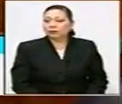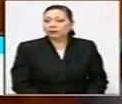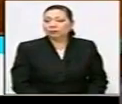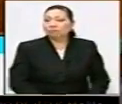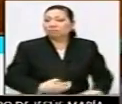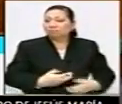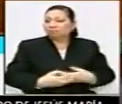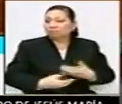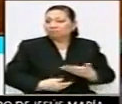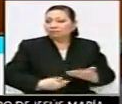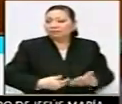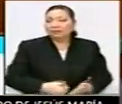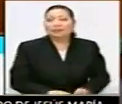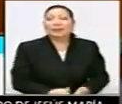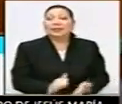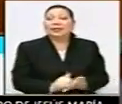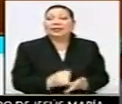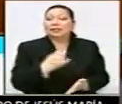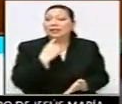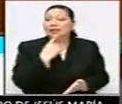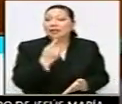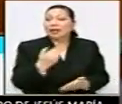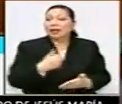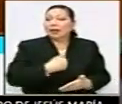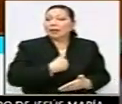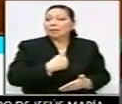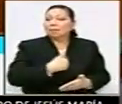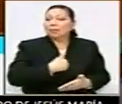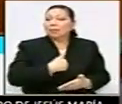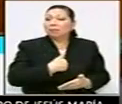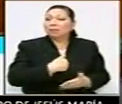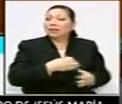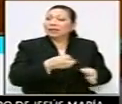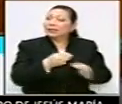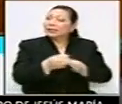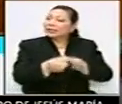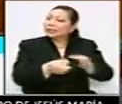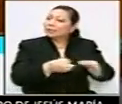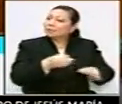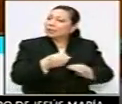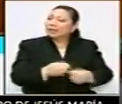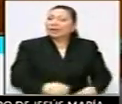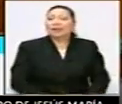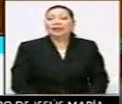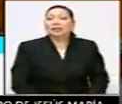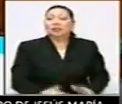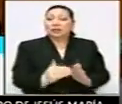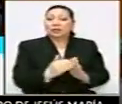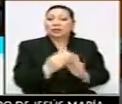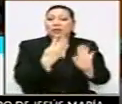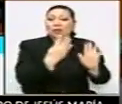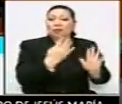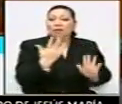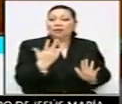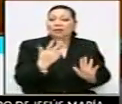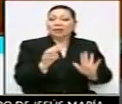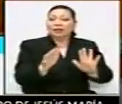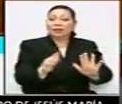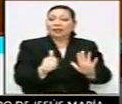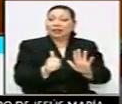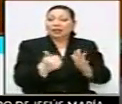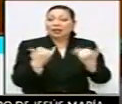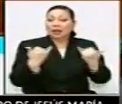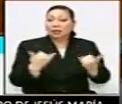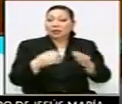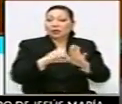un proceso de evolución que se manifiesta en la propia descripción del artículo 93 y 16 de la